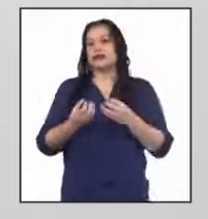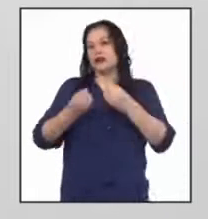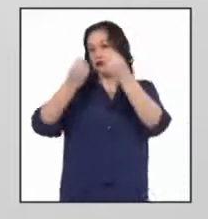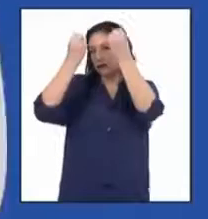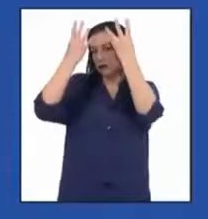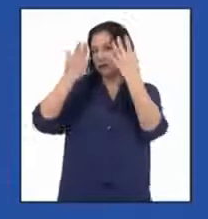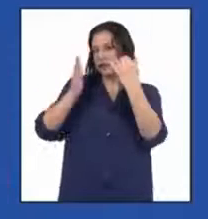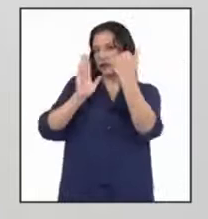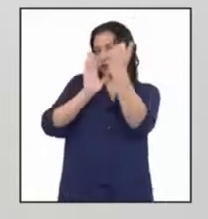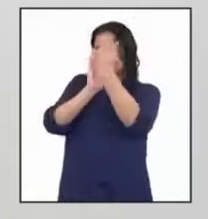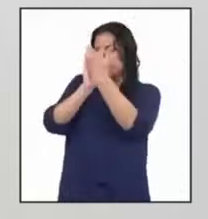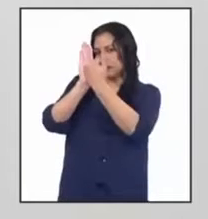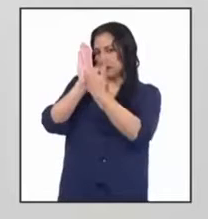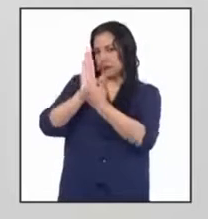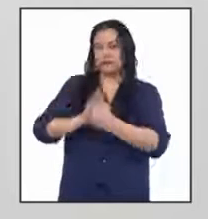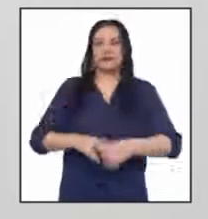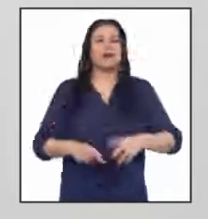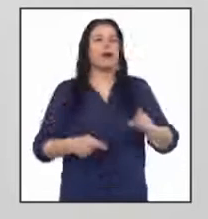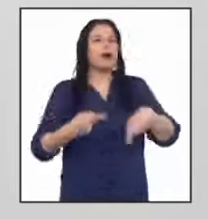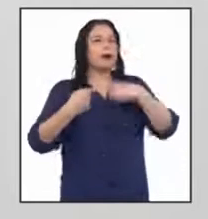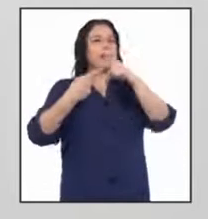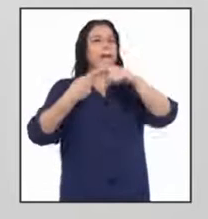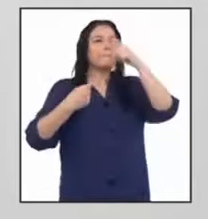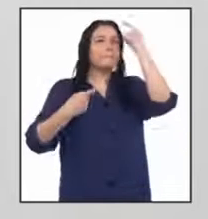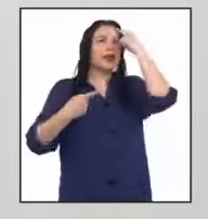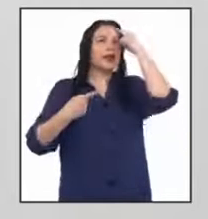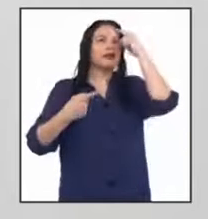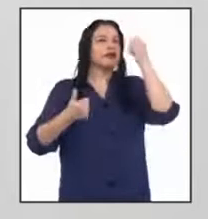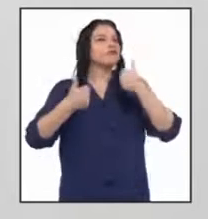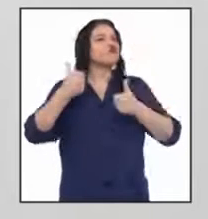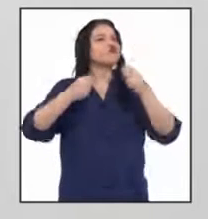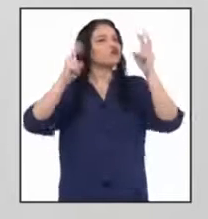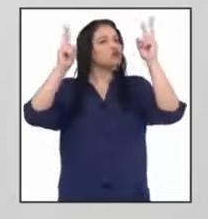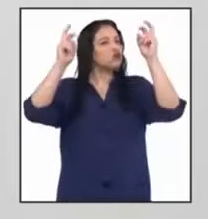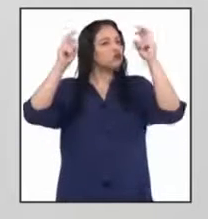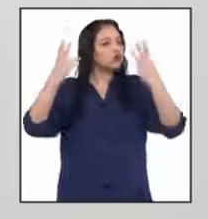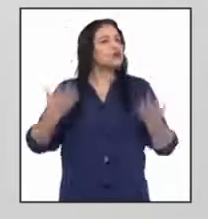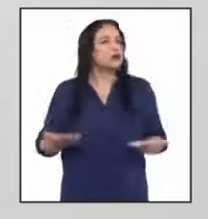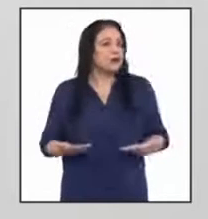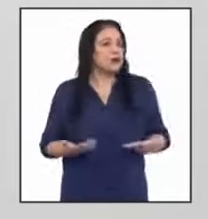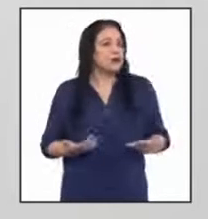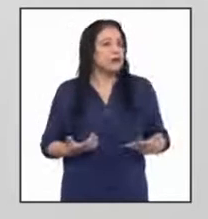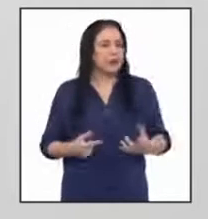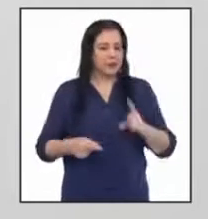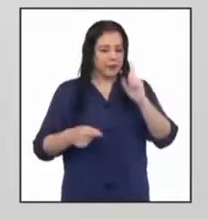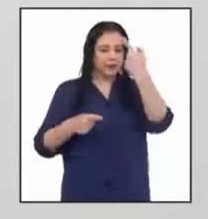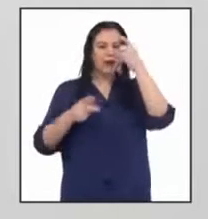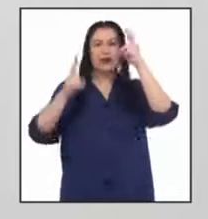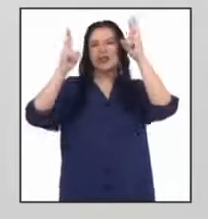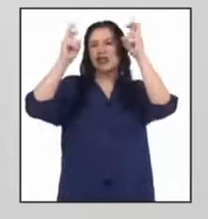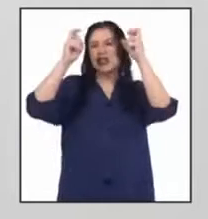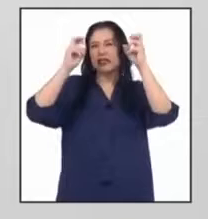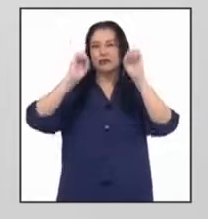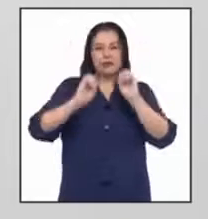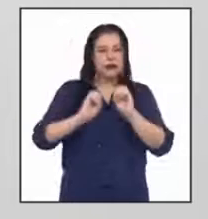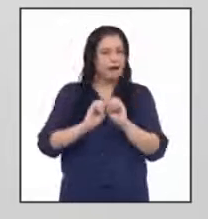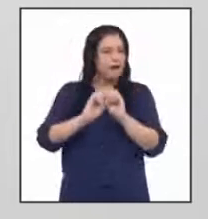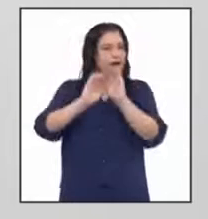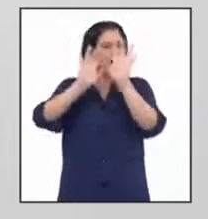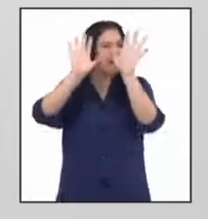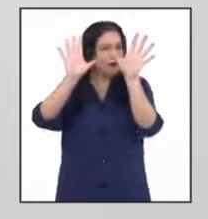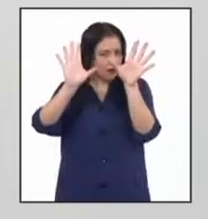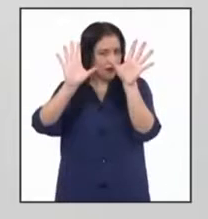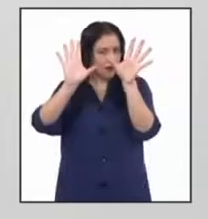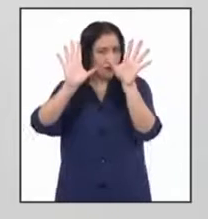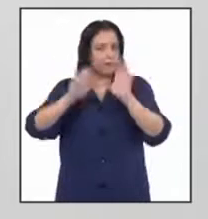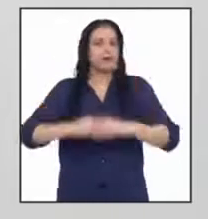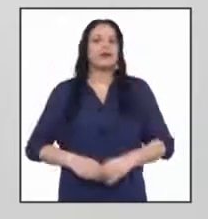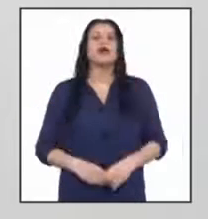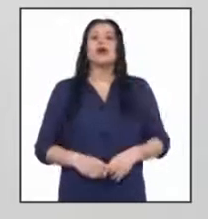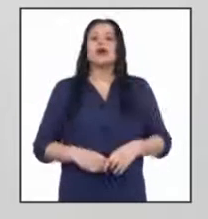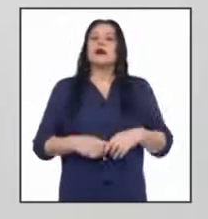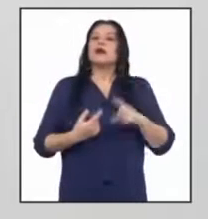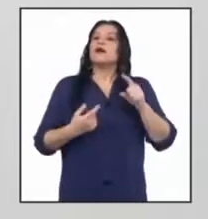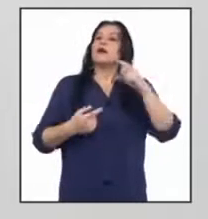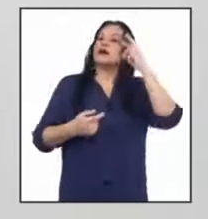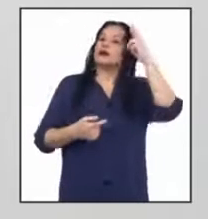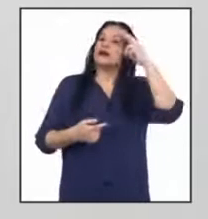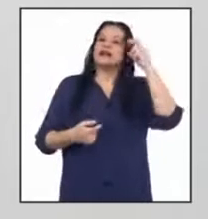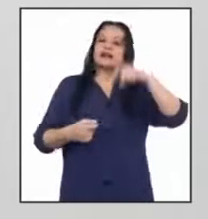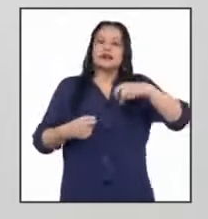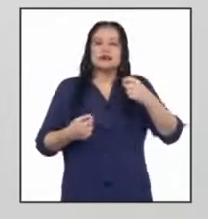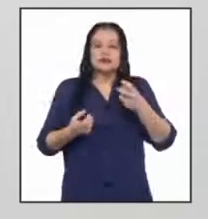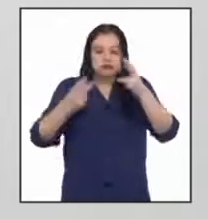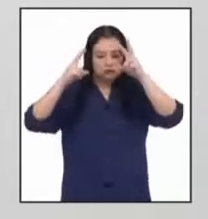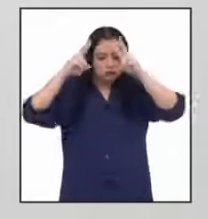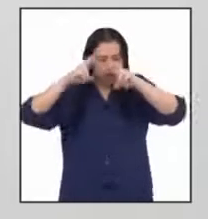siguientes pasos. Piensa en el tema. Lo mejor es tener tu tema lo más claro posible. Para ello, deberás